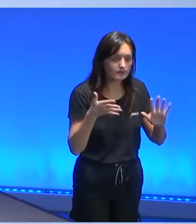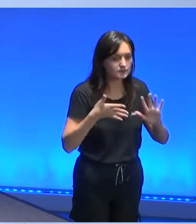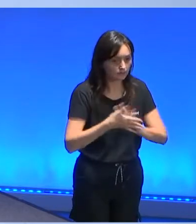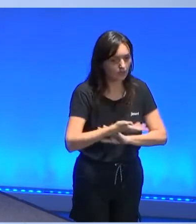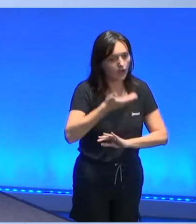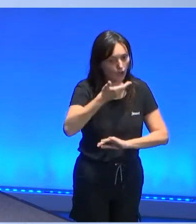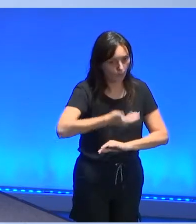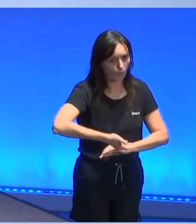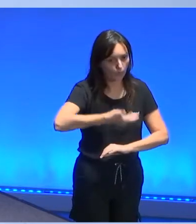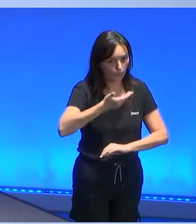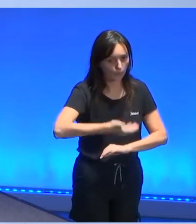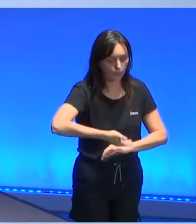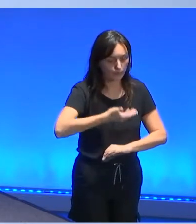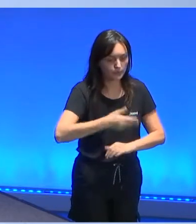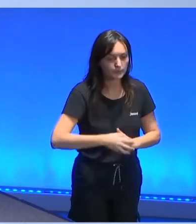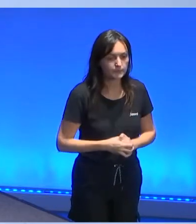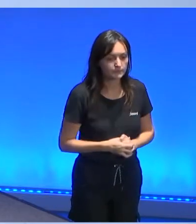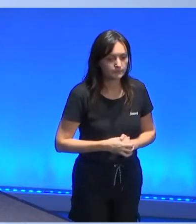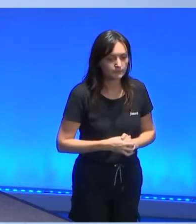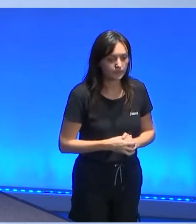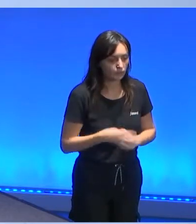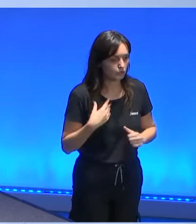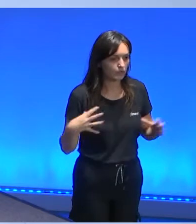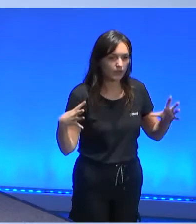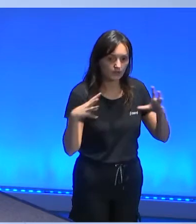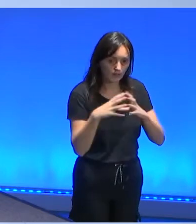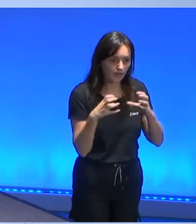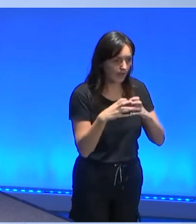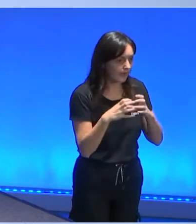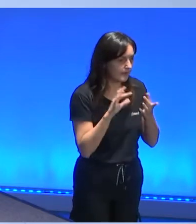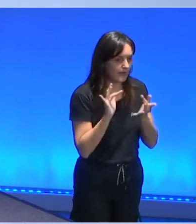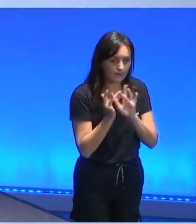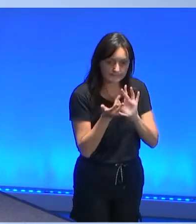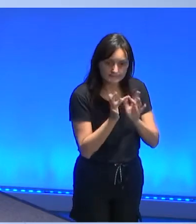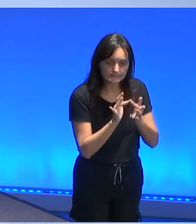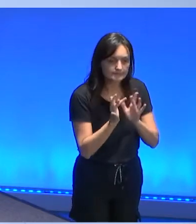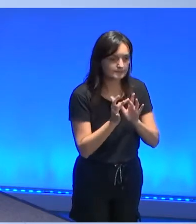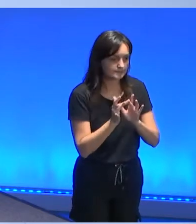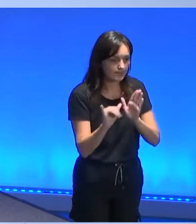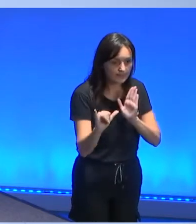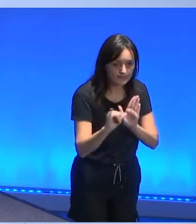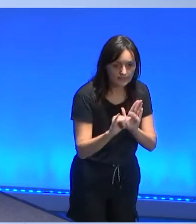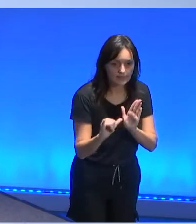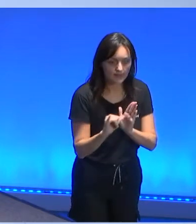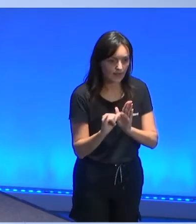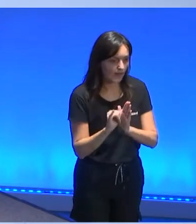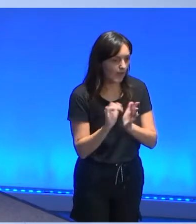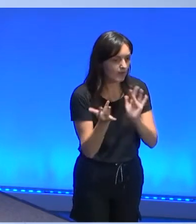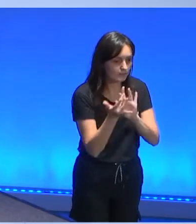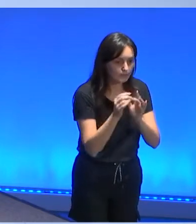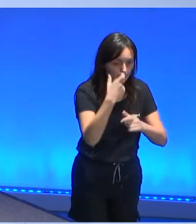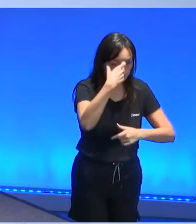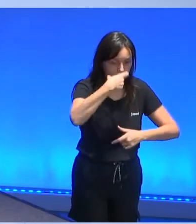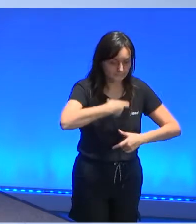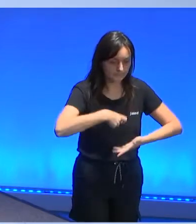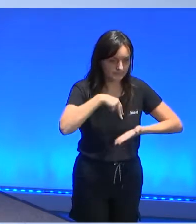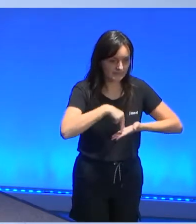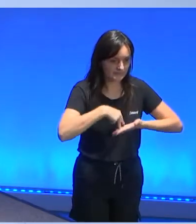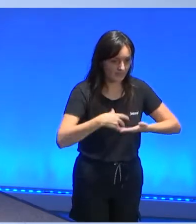injundia importante, ¿no? Teníamos muchas ganas de sentirnos en la proximidad de la presencialidad